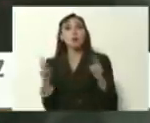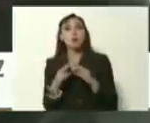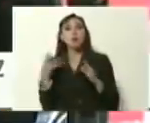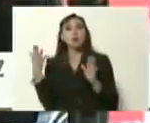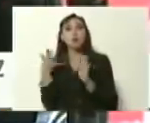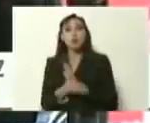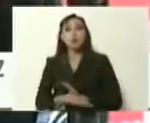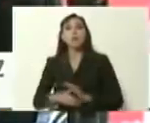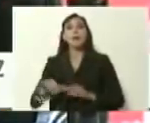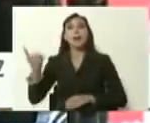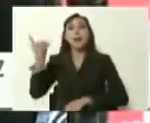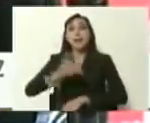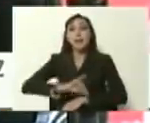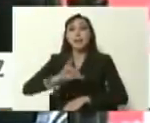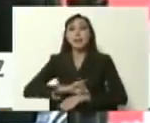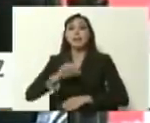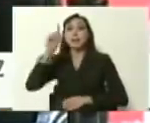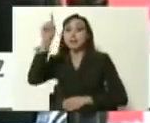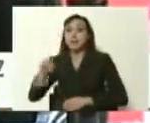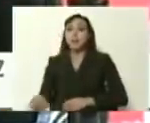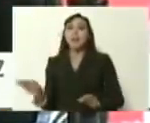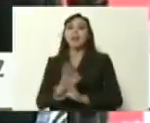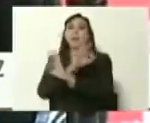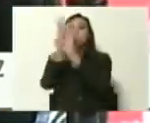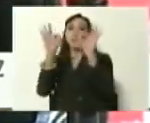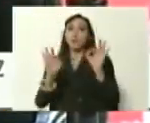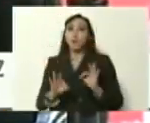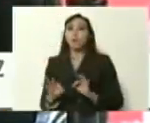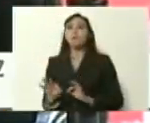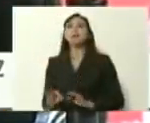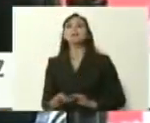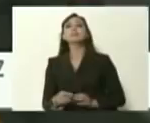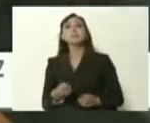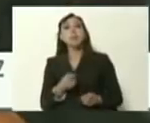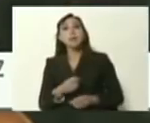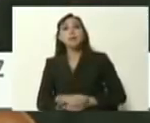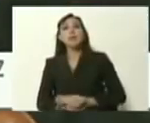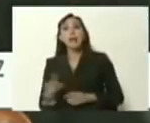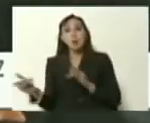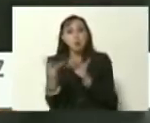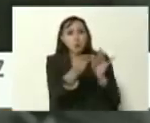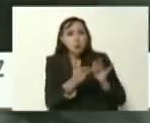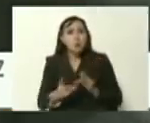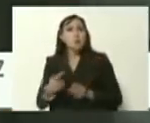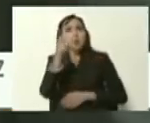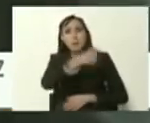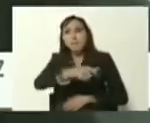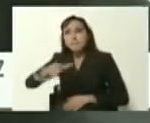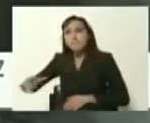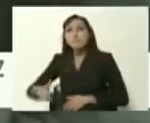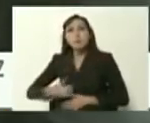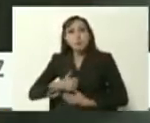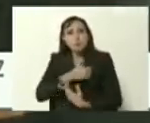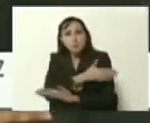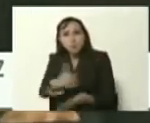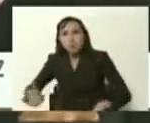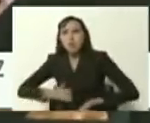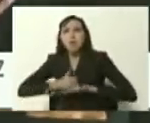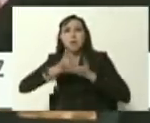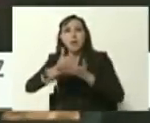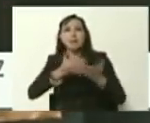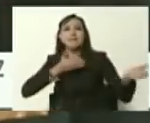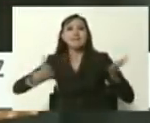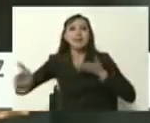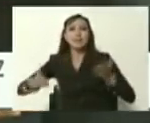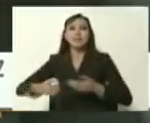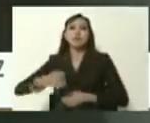Iglesia Cristiana como factor de influencia, de asistencia y de servicio a la nación. Dios